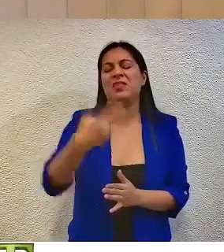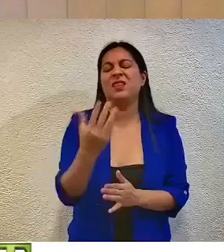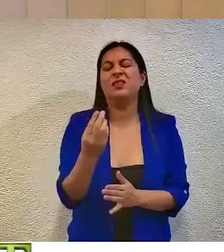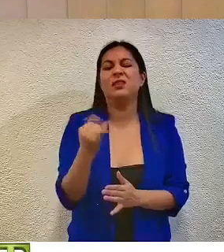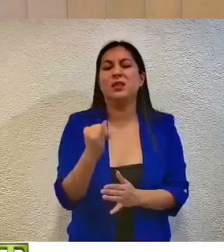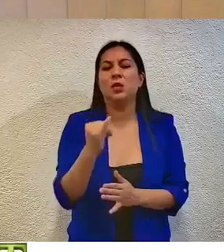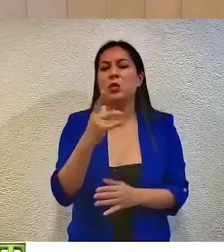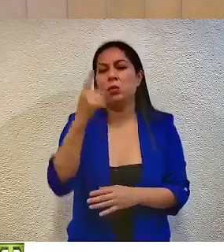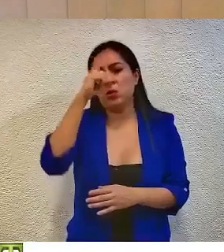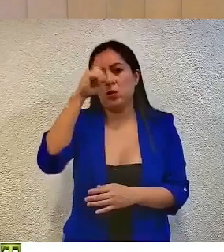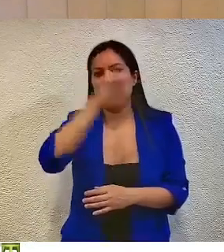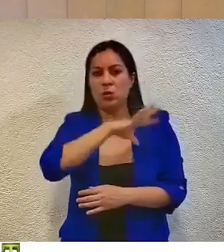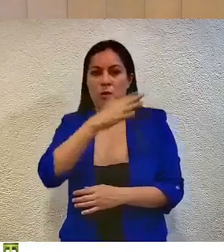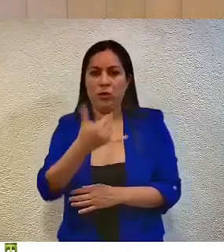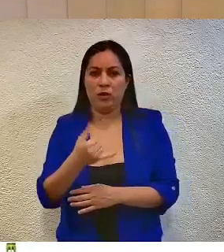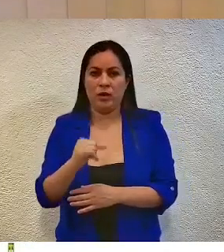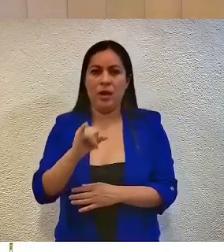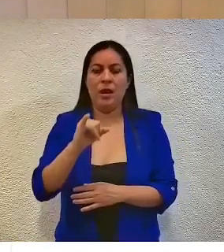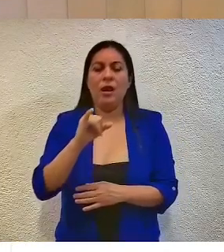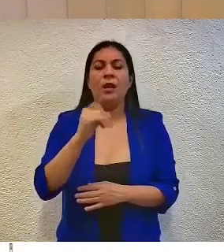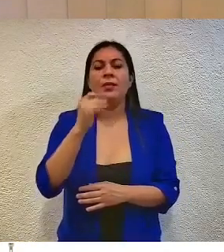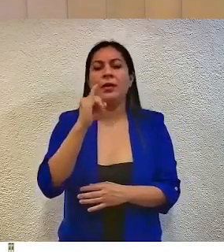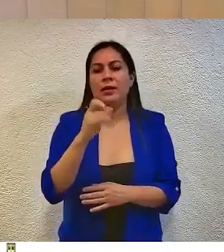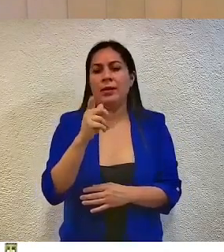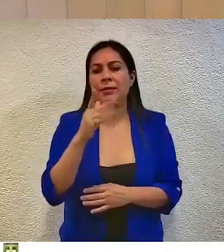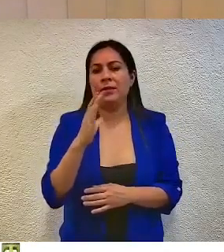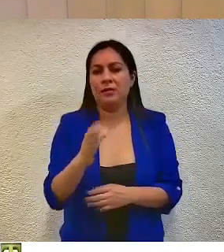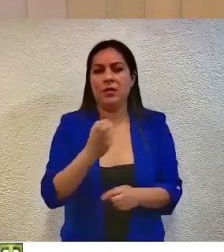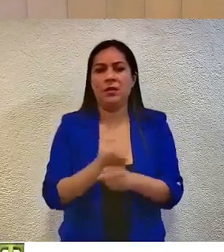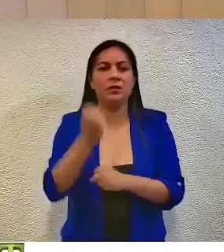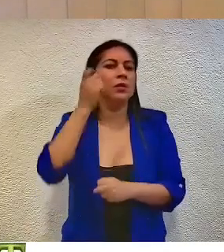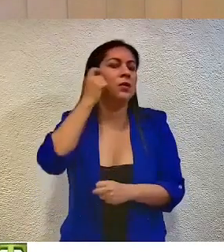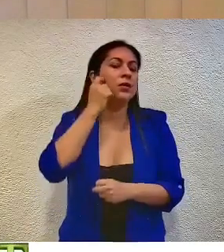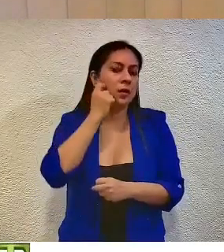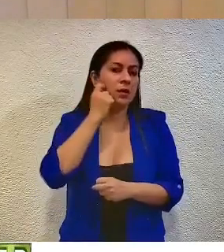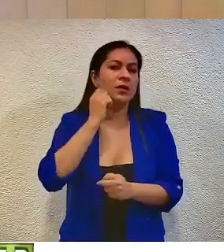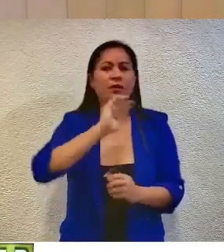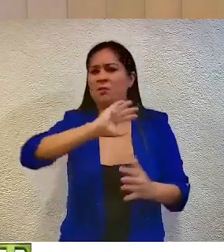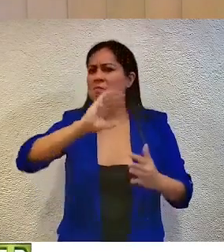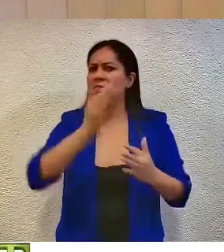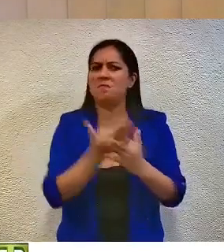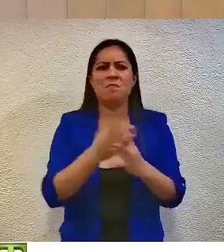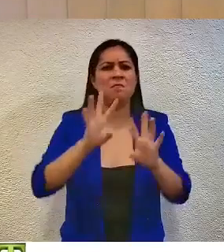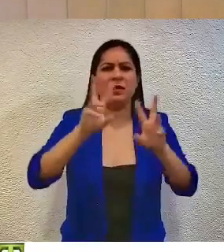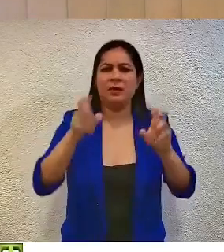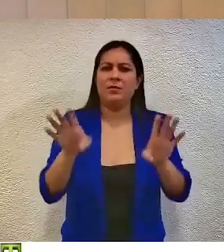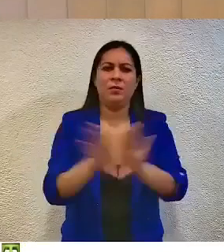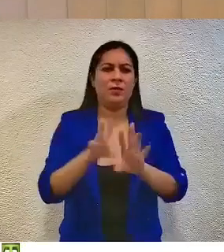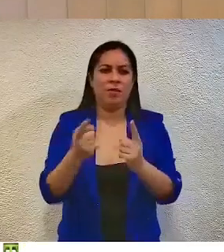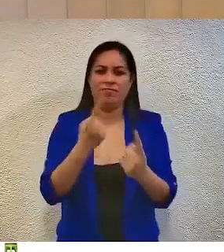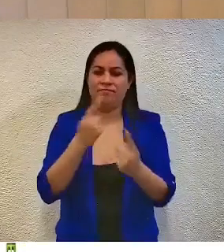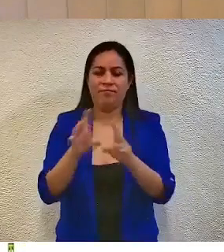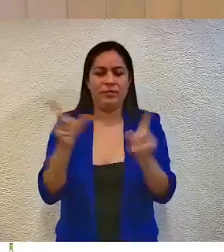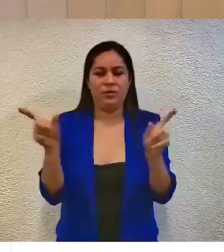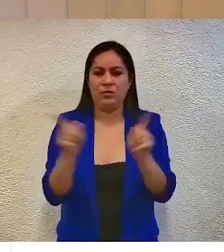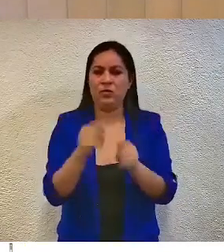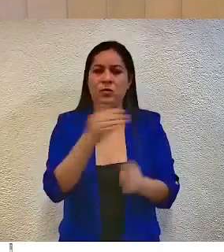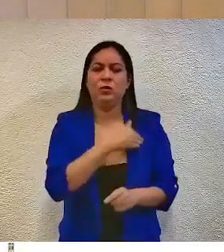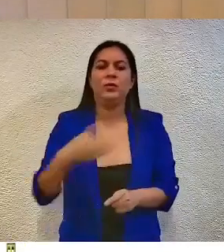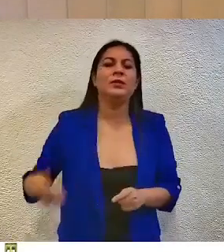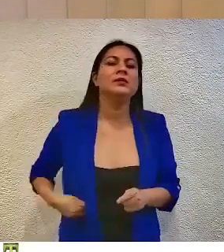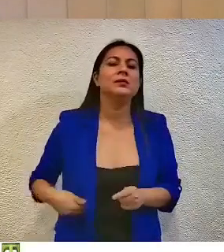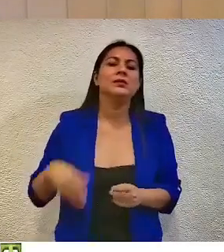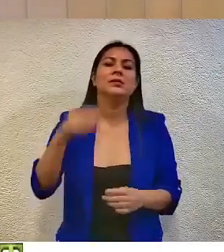Consejo General del Instituto Electoral y de Participación Ciudadana del Estado de Guerrero y archivar el asunto como concluido. Es la cuenta, magistrada